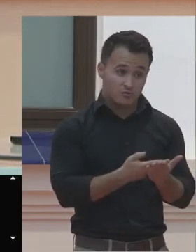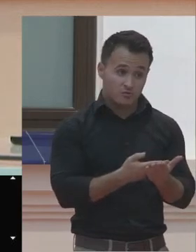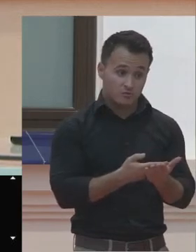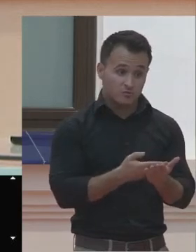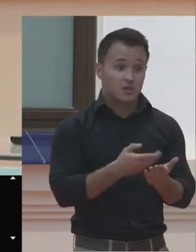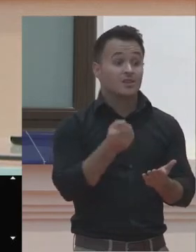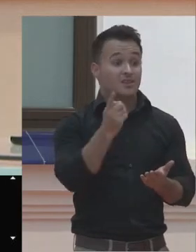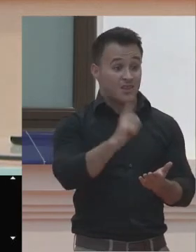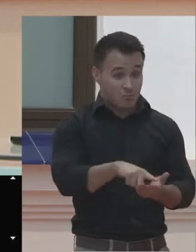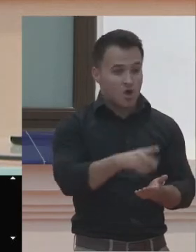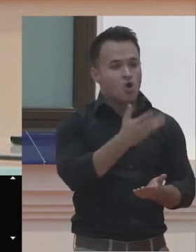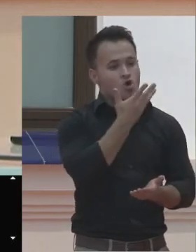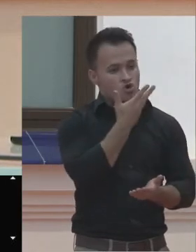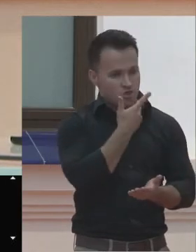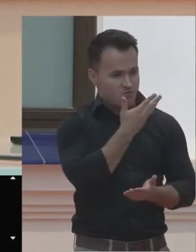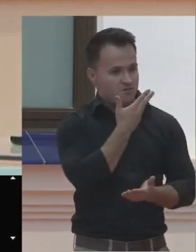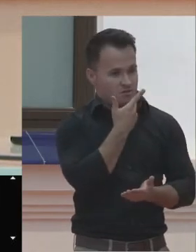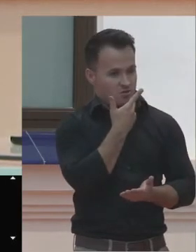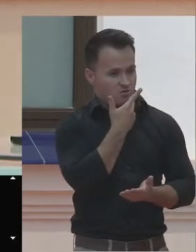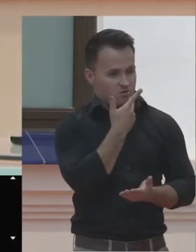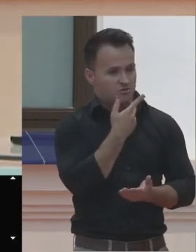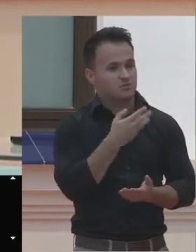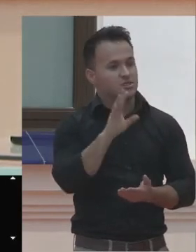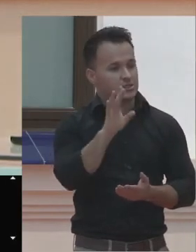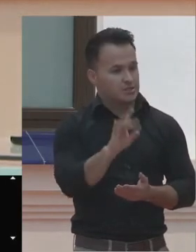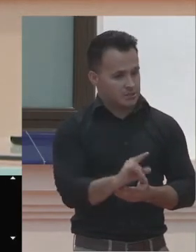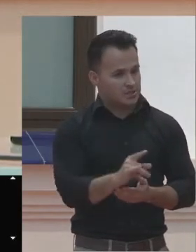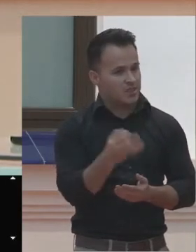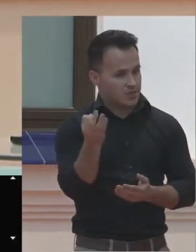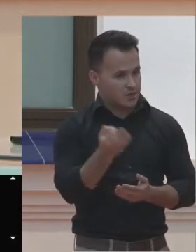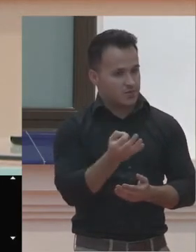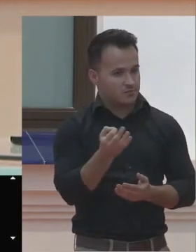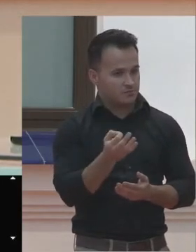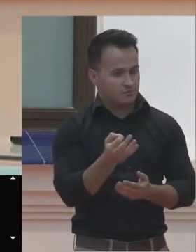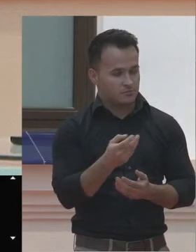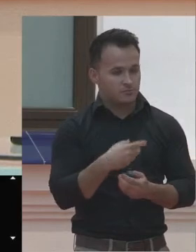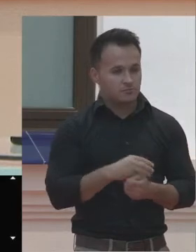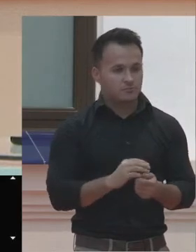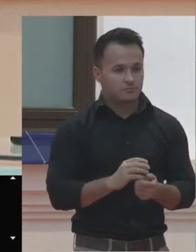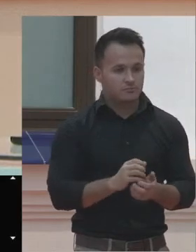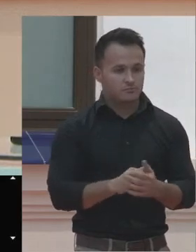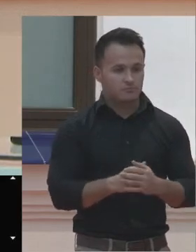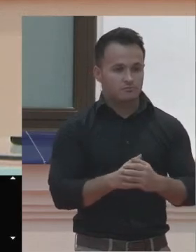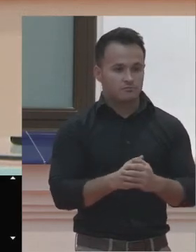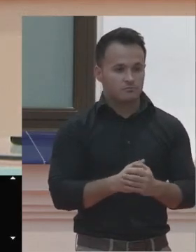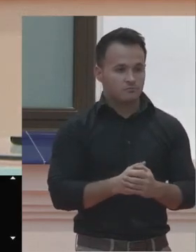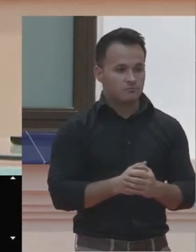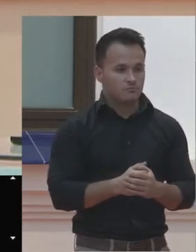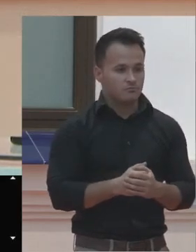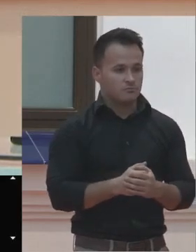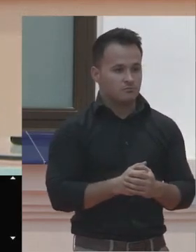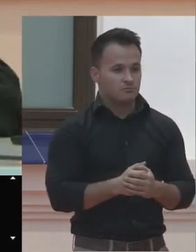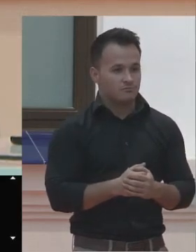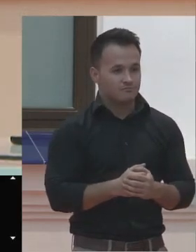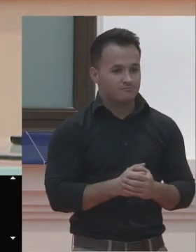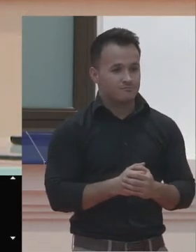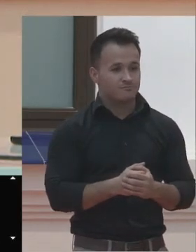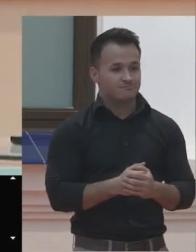y conocimiento de la certificación. Es decir, yo te doy las mismas posibilidades de ejercitar tus derechos. ¿Por